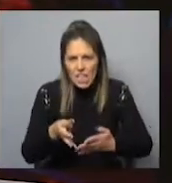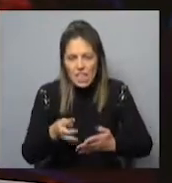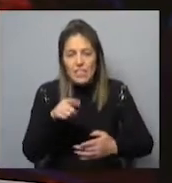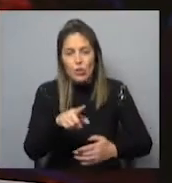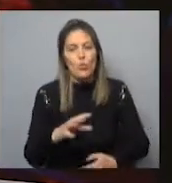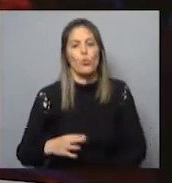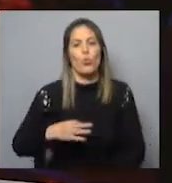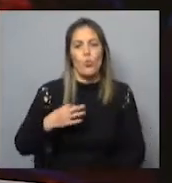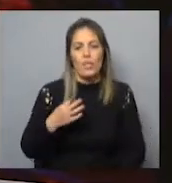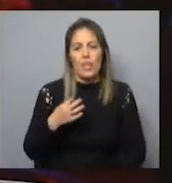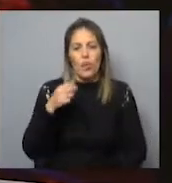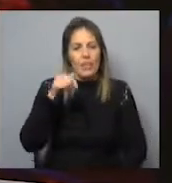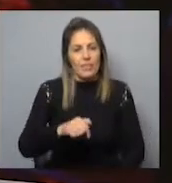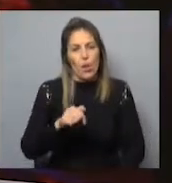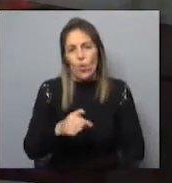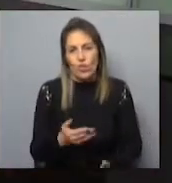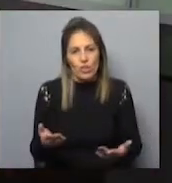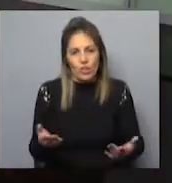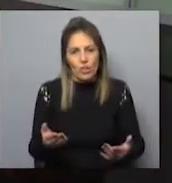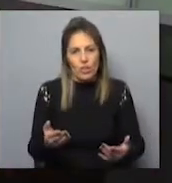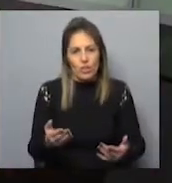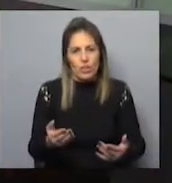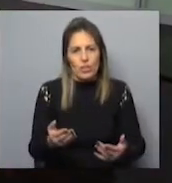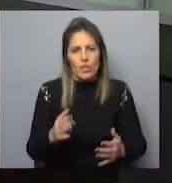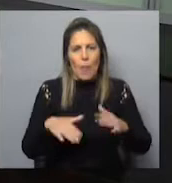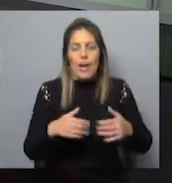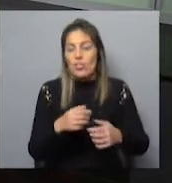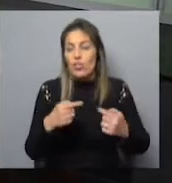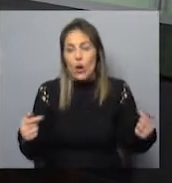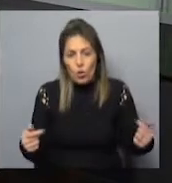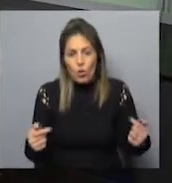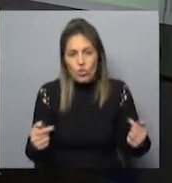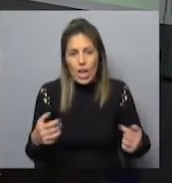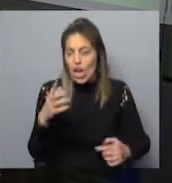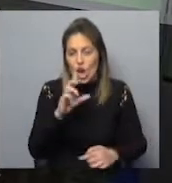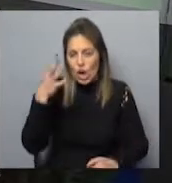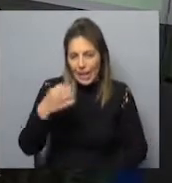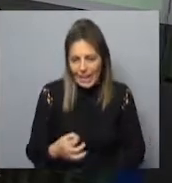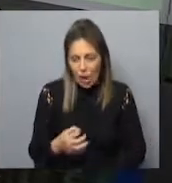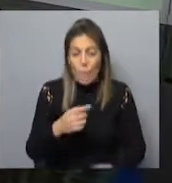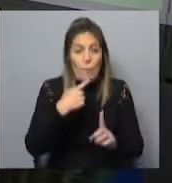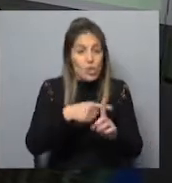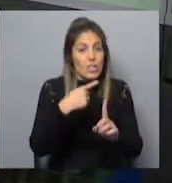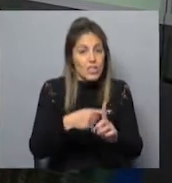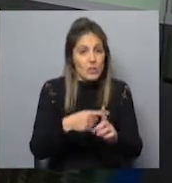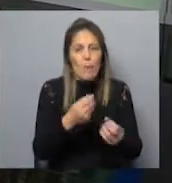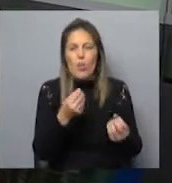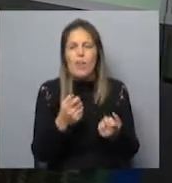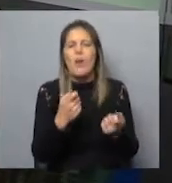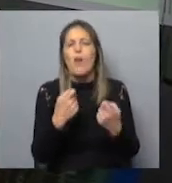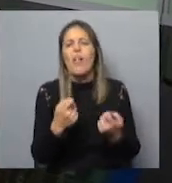en tu vida como hasta el día de hoy quizás este son todas cosas no creo positivas pero cuál es el